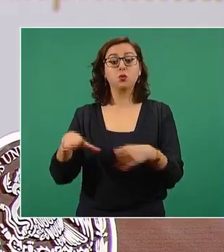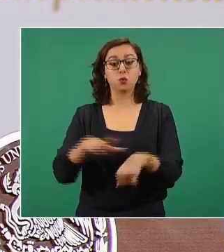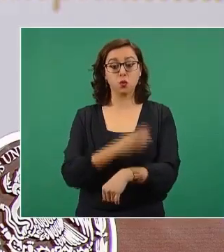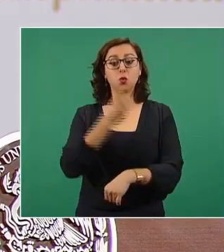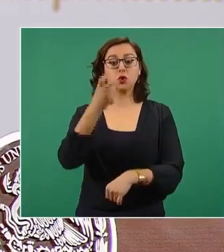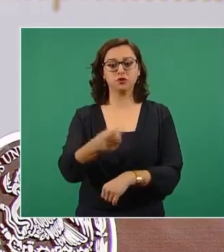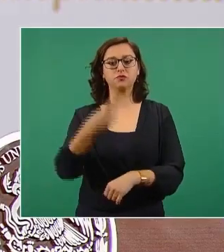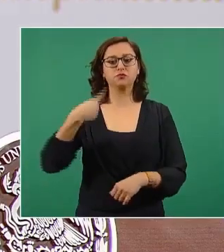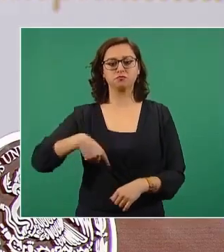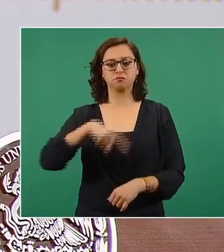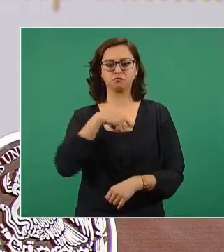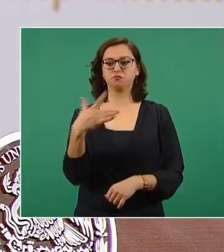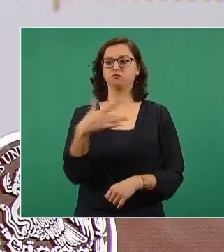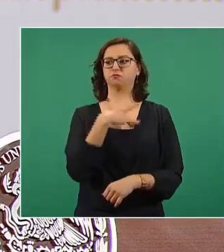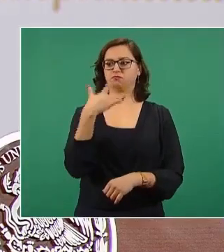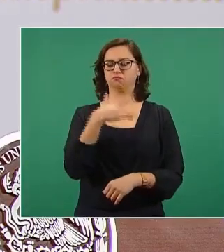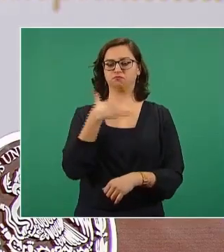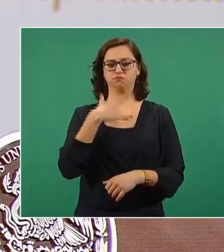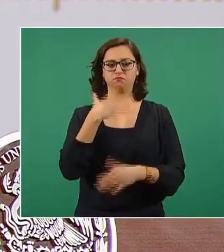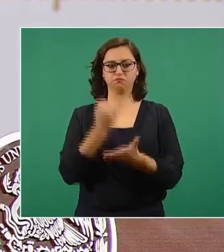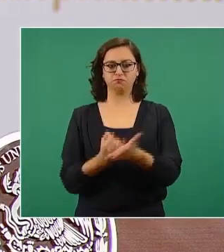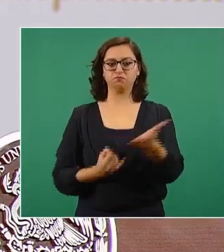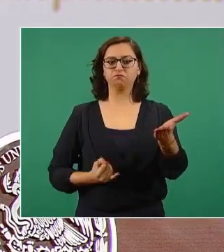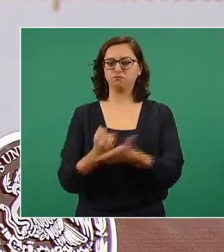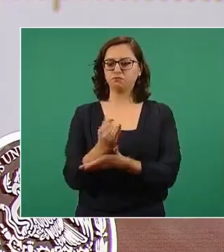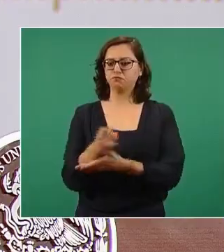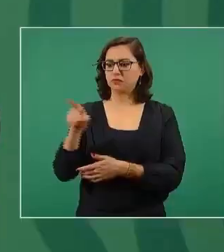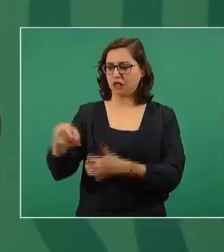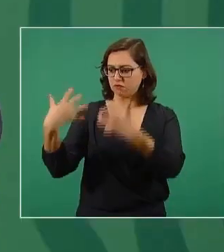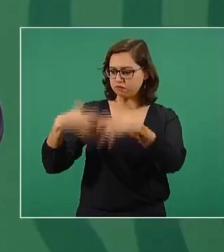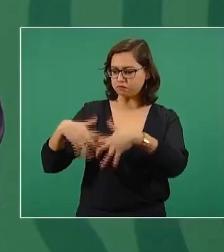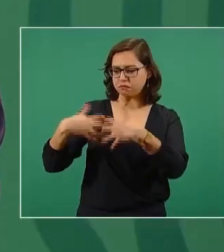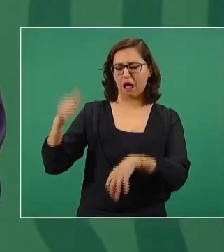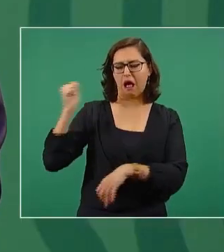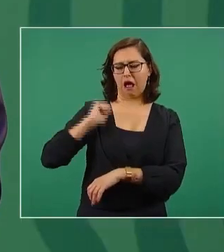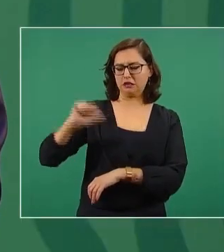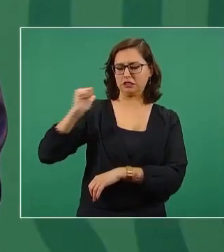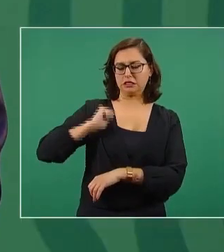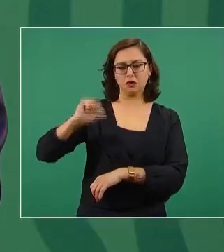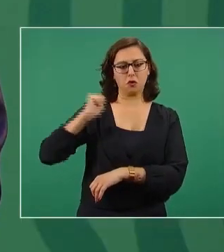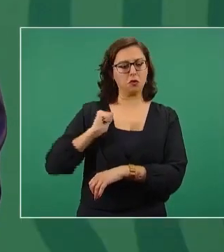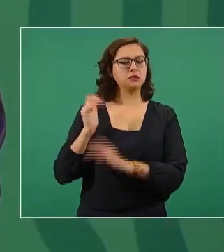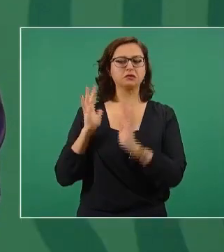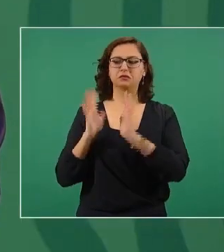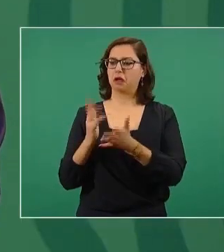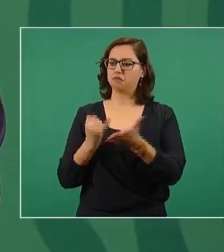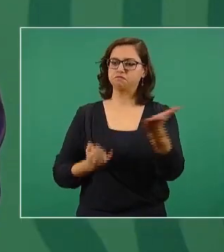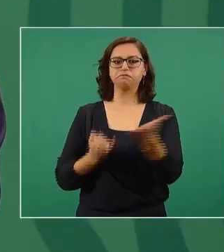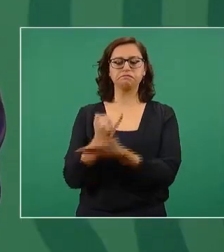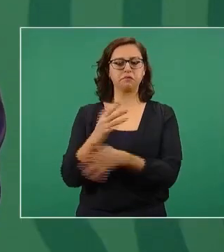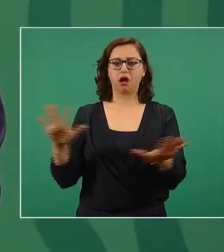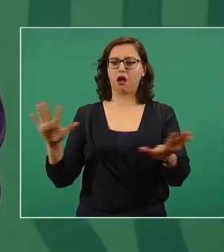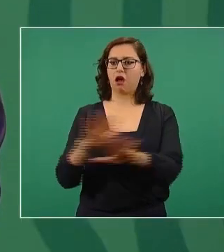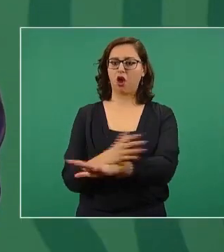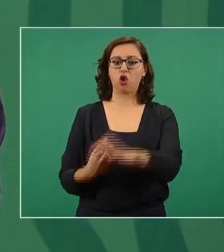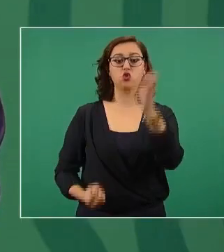decidido cambiar turbinas antiguas por equipos modernos